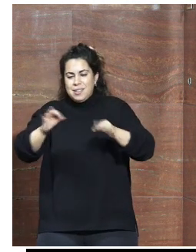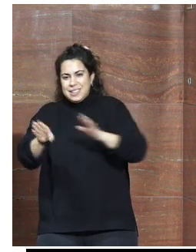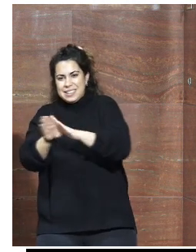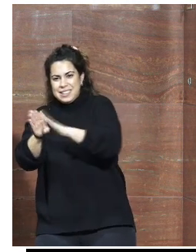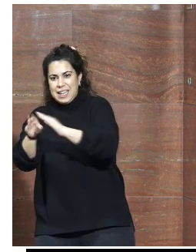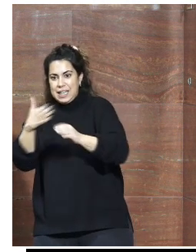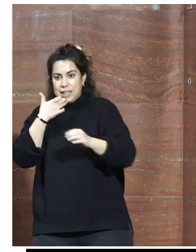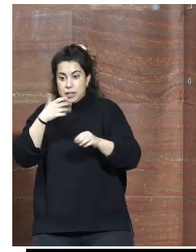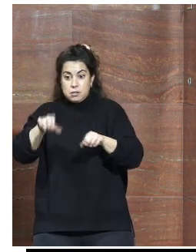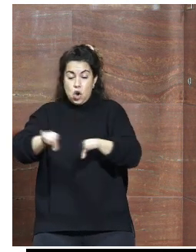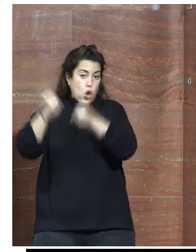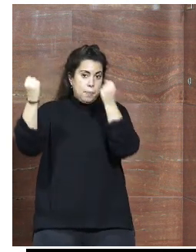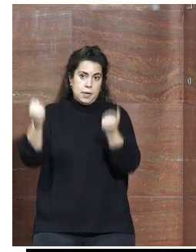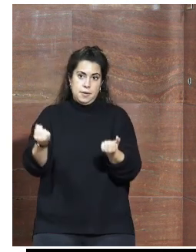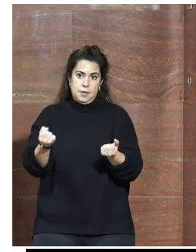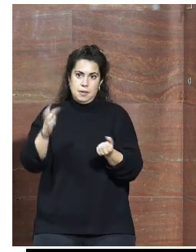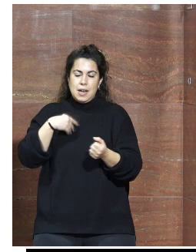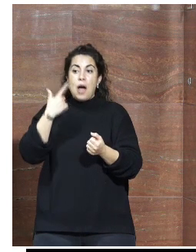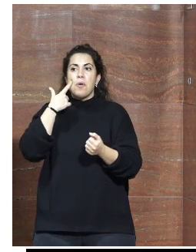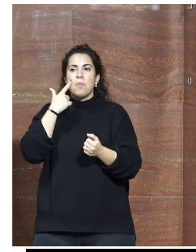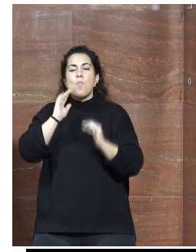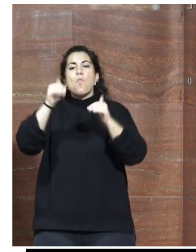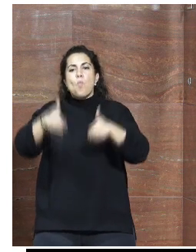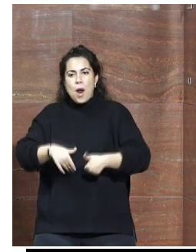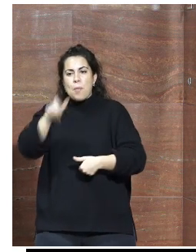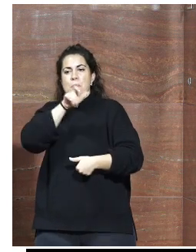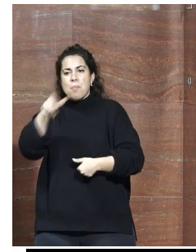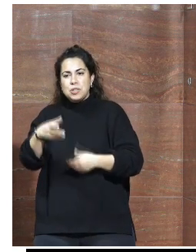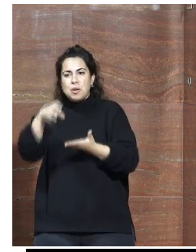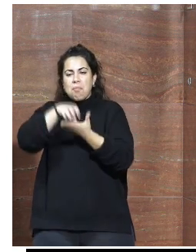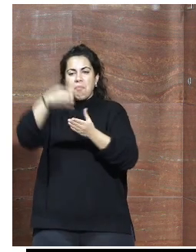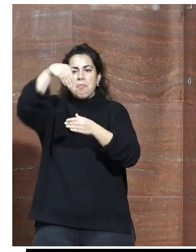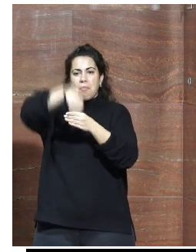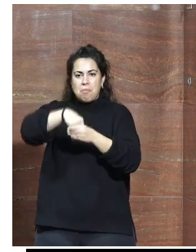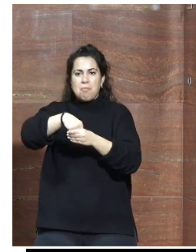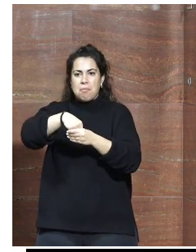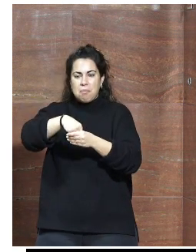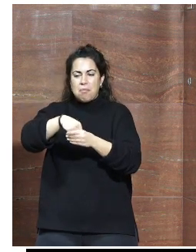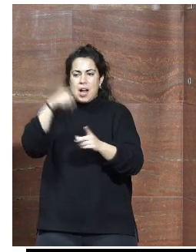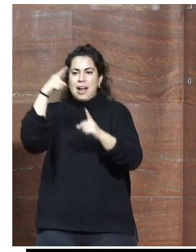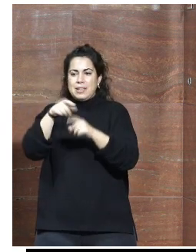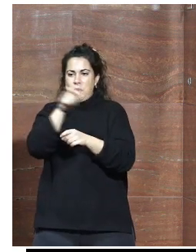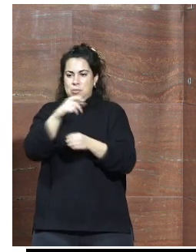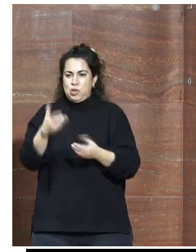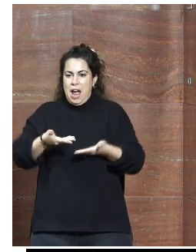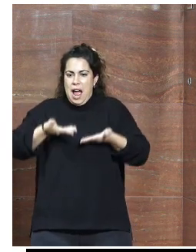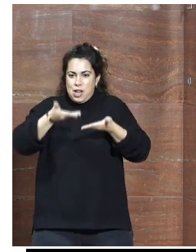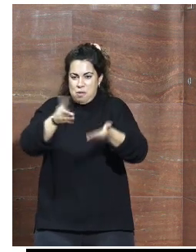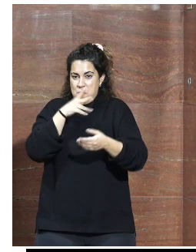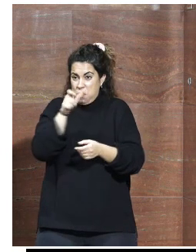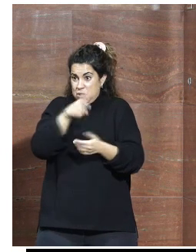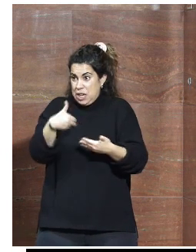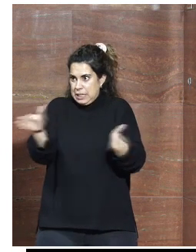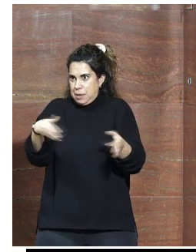hemos visto. O sea, están volviendo a poner a personas para poder ayudar a la gente, porque es que la gente se pierde, es normal. Es una